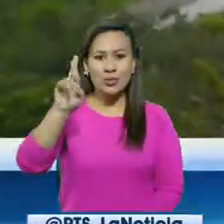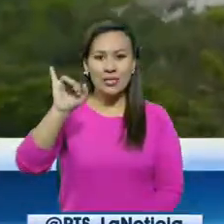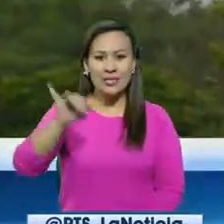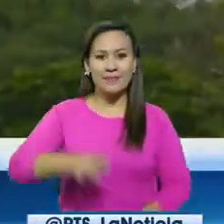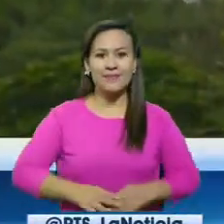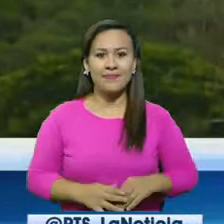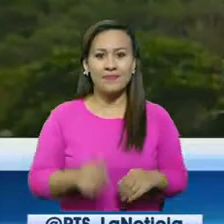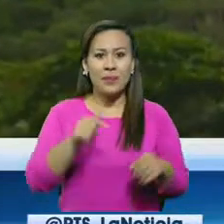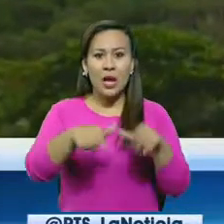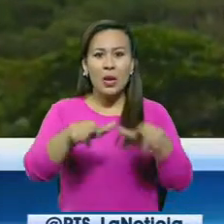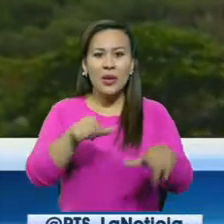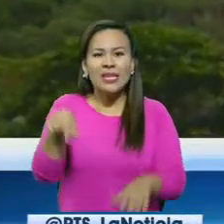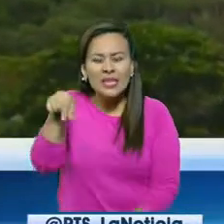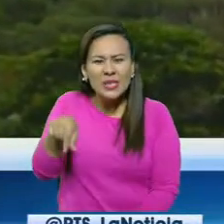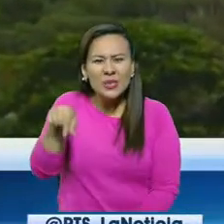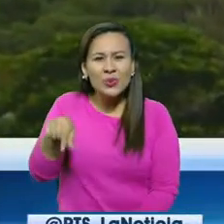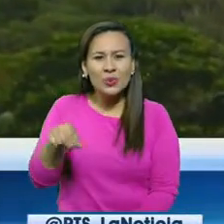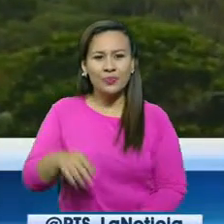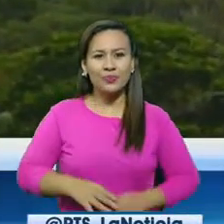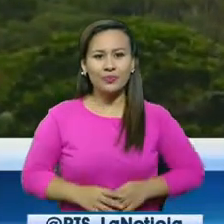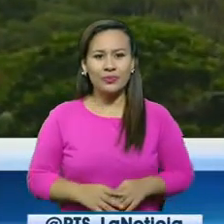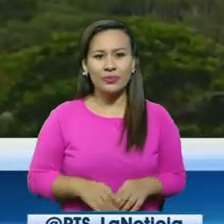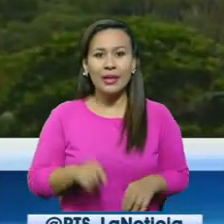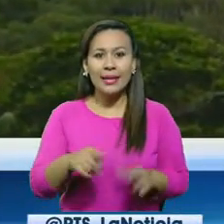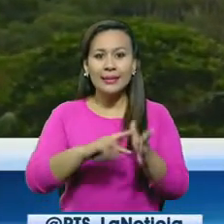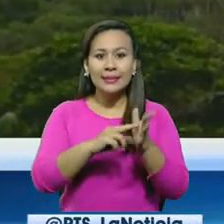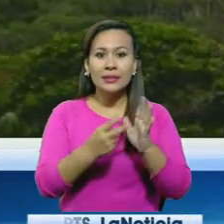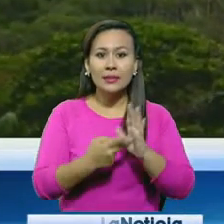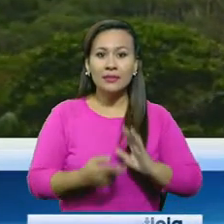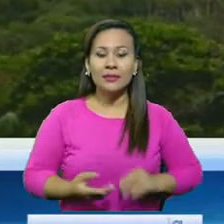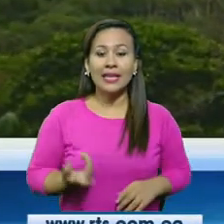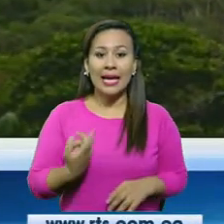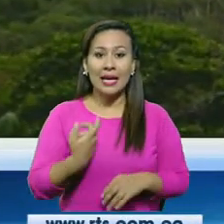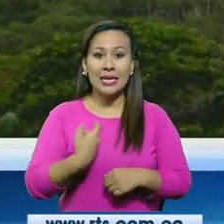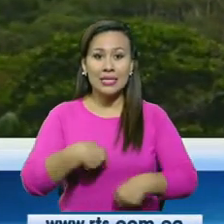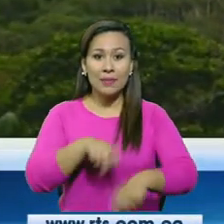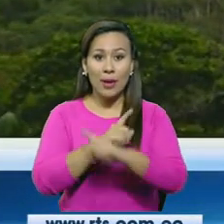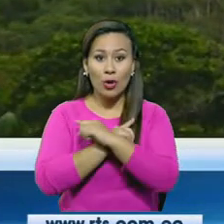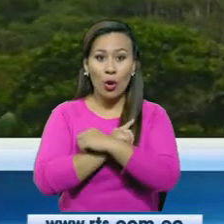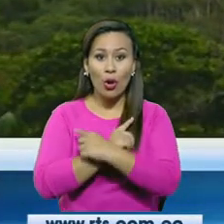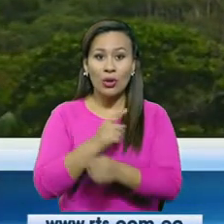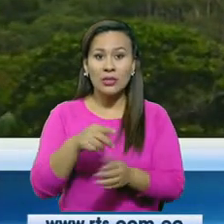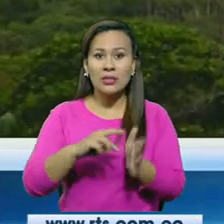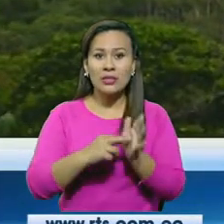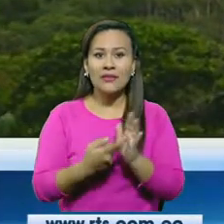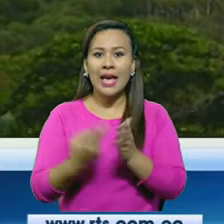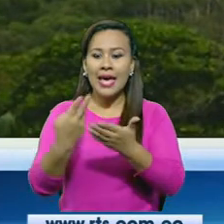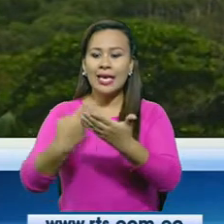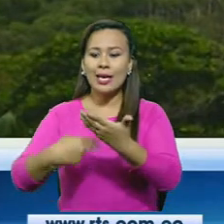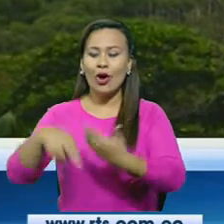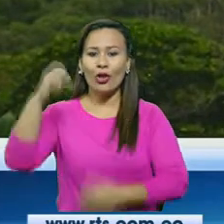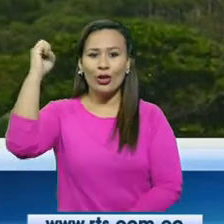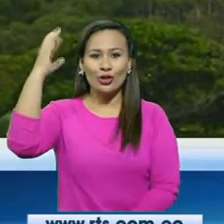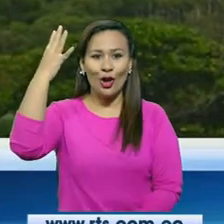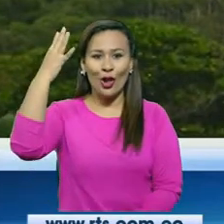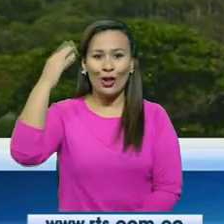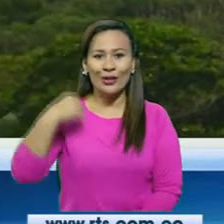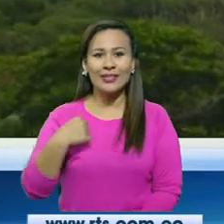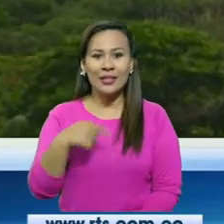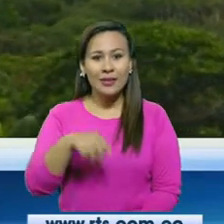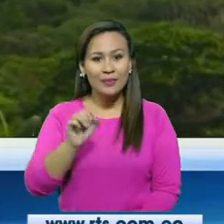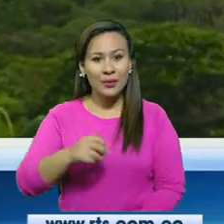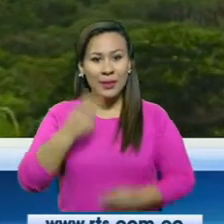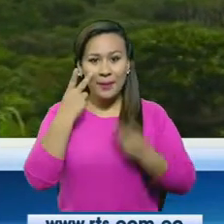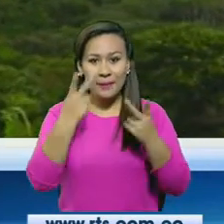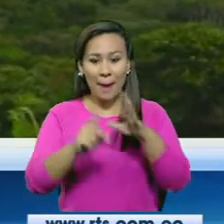Es un lugar quichua. Esto significa, al español, significa los hijos del sol, ¿no? Que de aquí podemos apreciar el